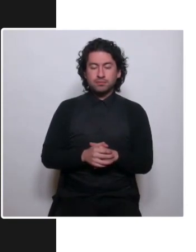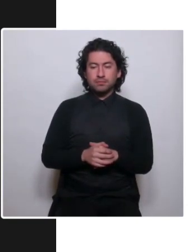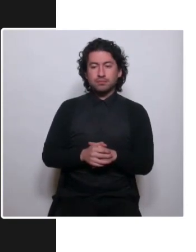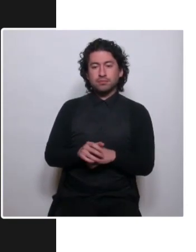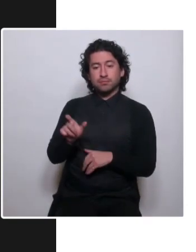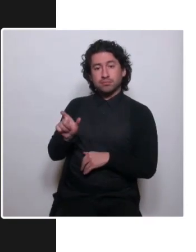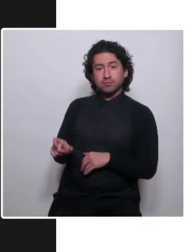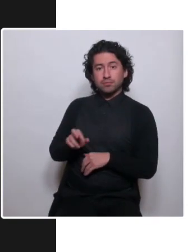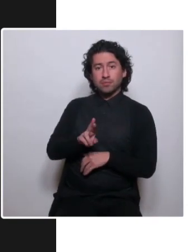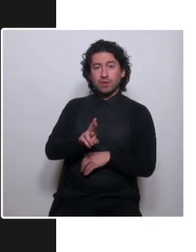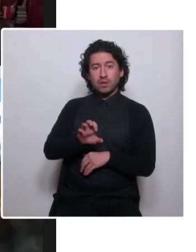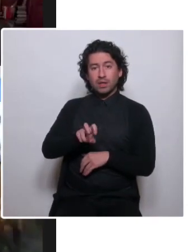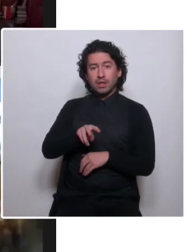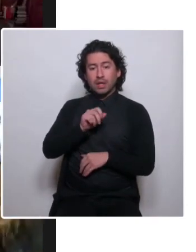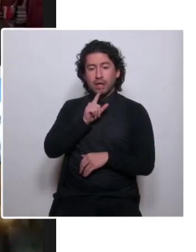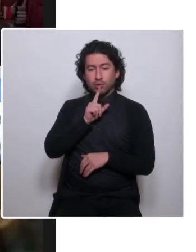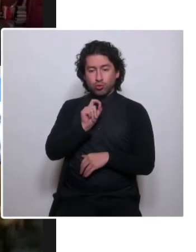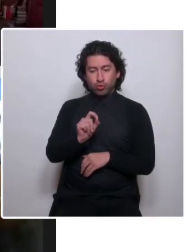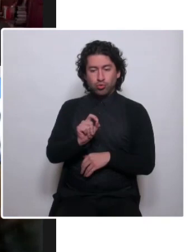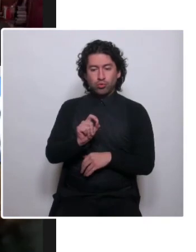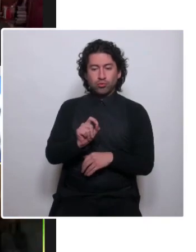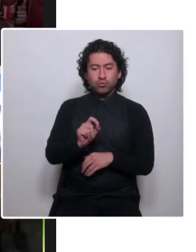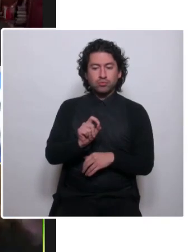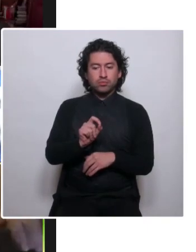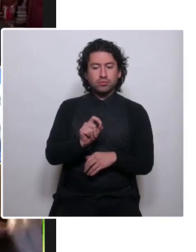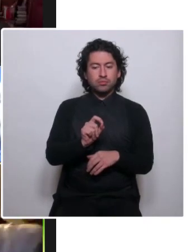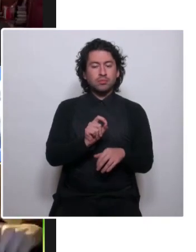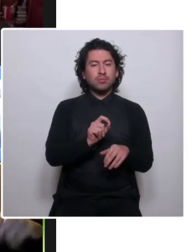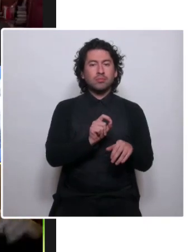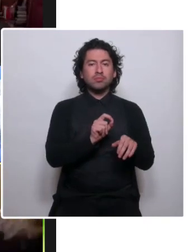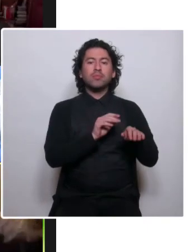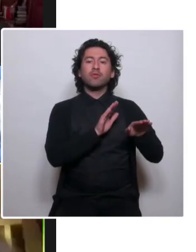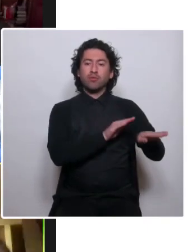Señor Renato Garín, ¿cómo vota? A favor, secretario.